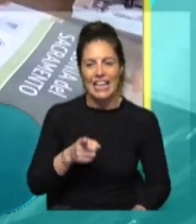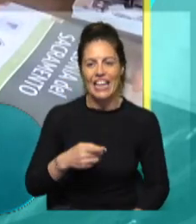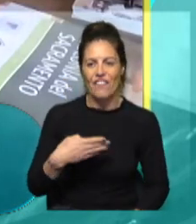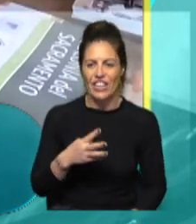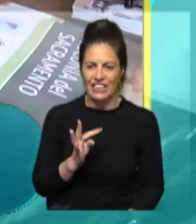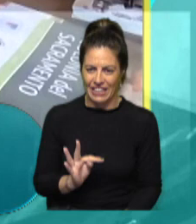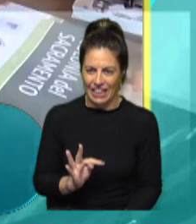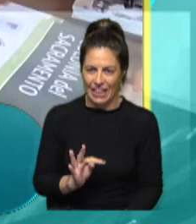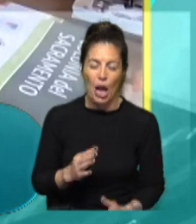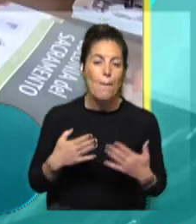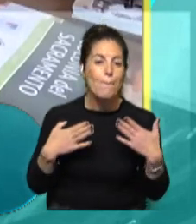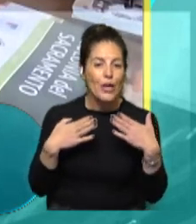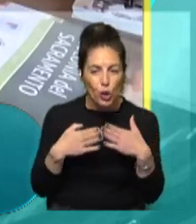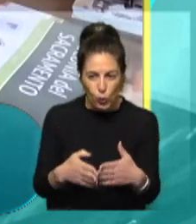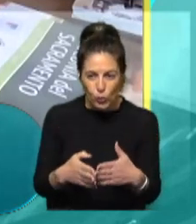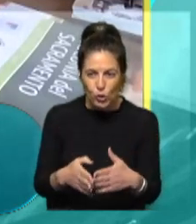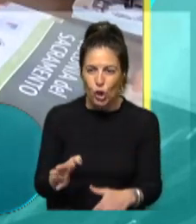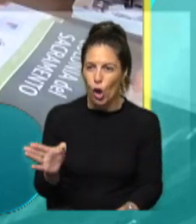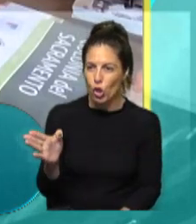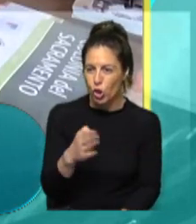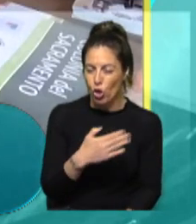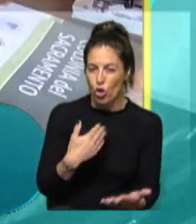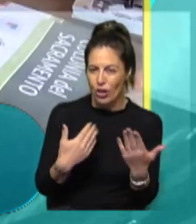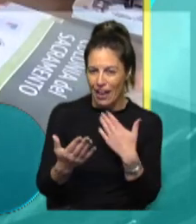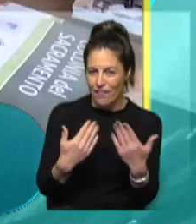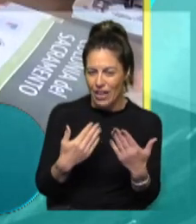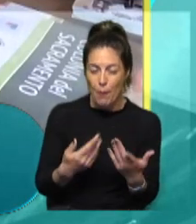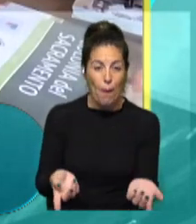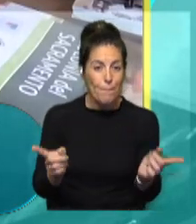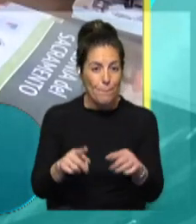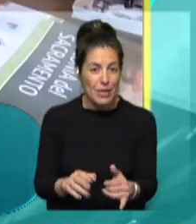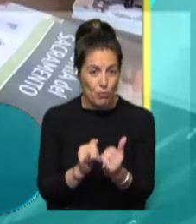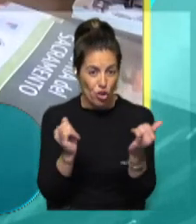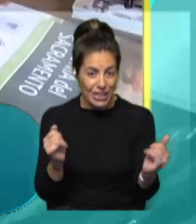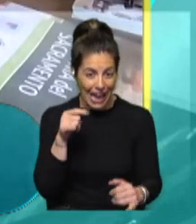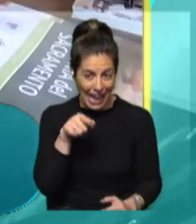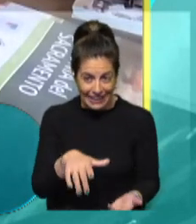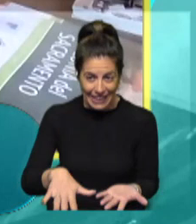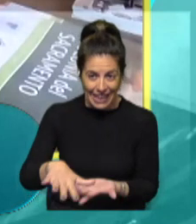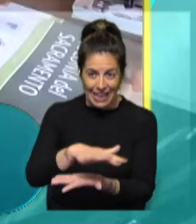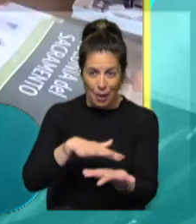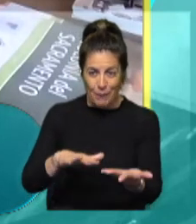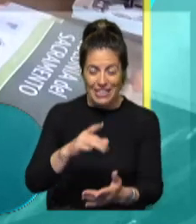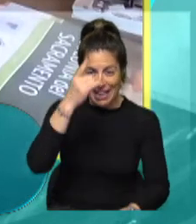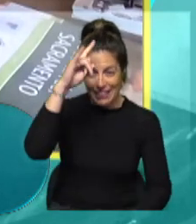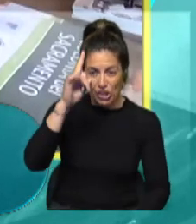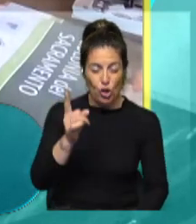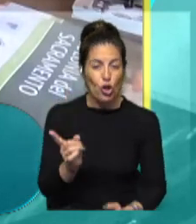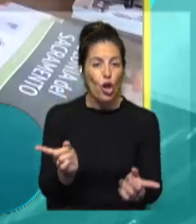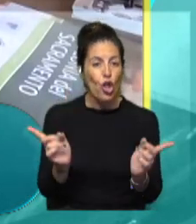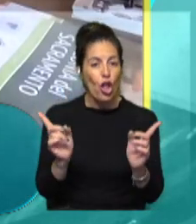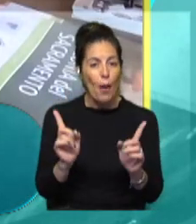pregunto, ¿todo esto de lo que estamos hablando va a pasar en el mismo día ahí en la Plaza de Toros, todos juntos, toda la vez?